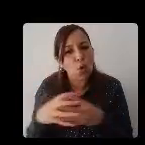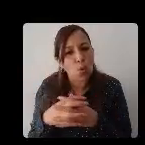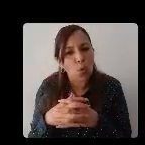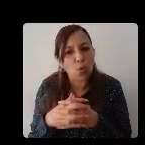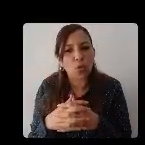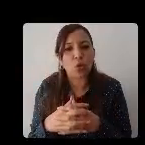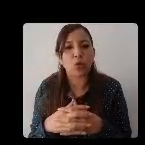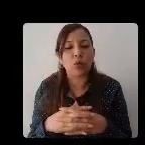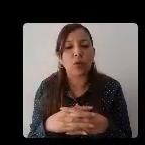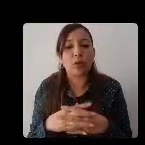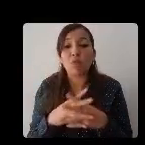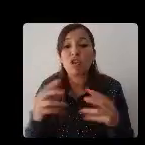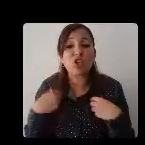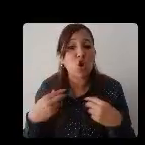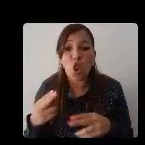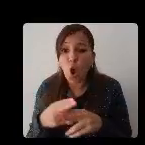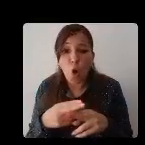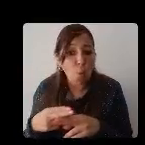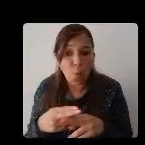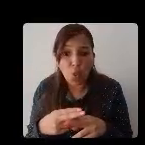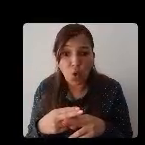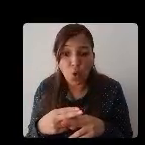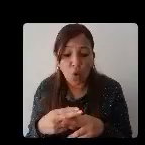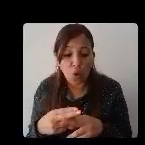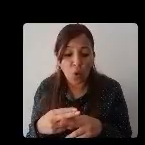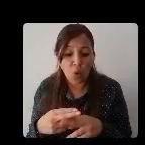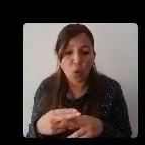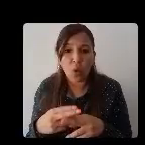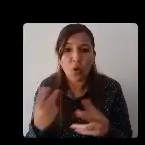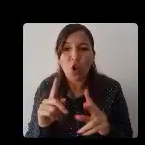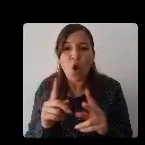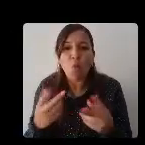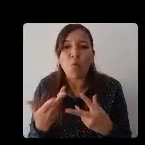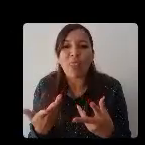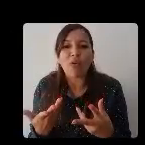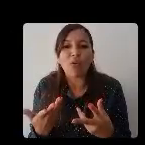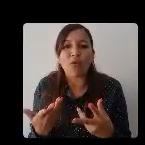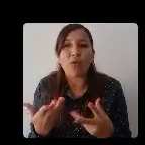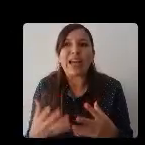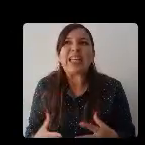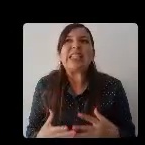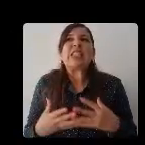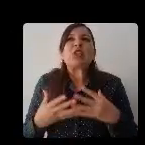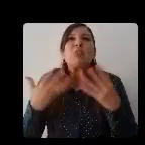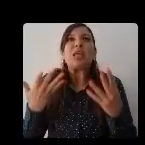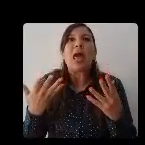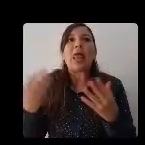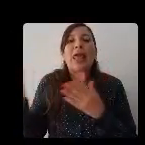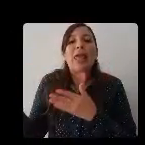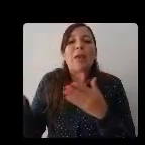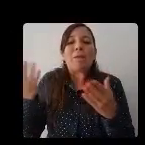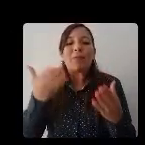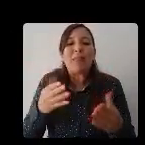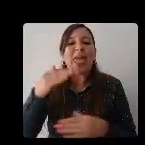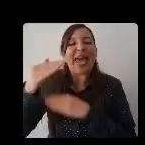pues, no piensen en el mañana, piensen en el hoy, siguen pensando en el mañana, porque mucha generación que va